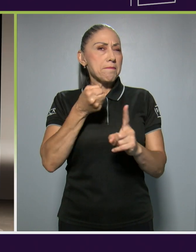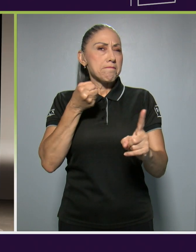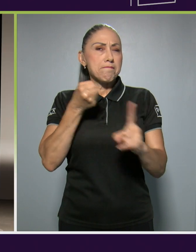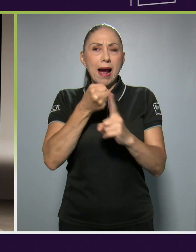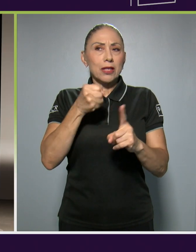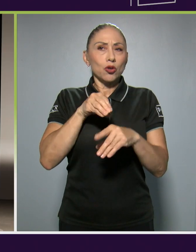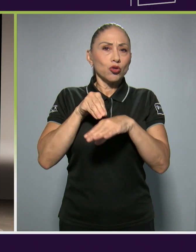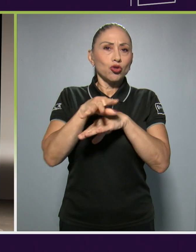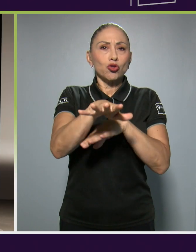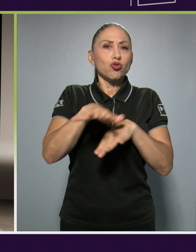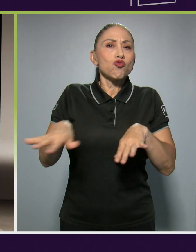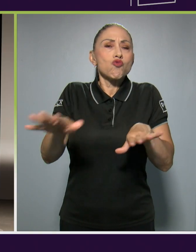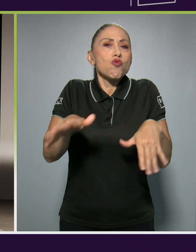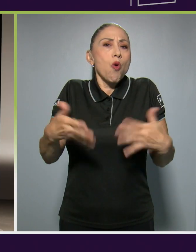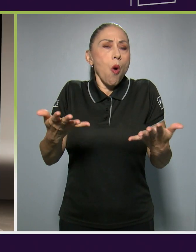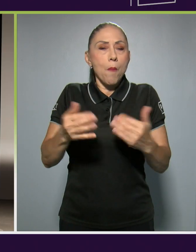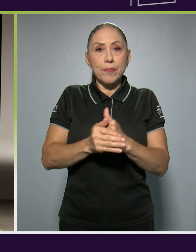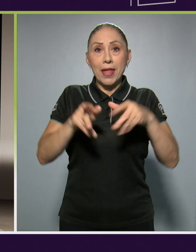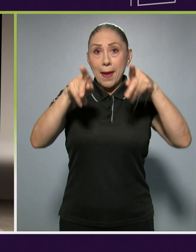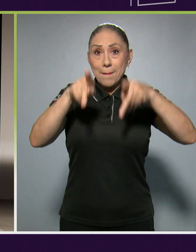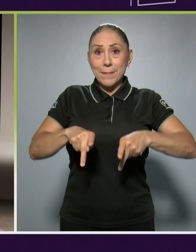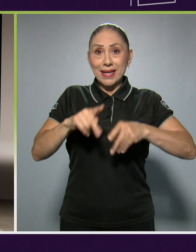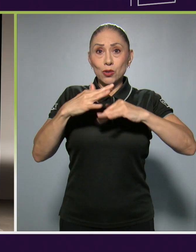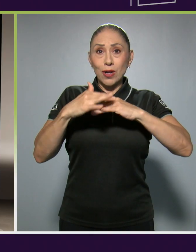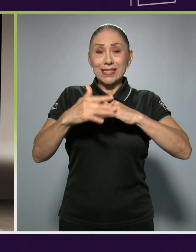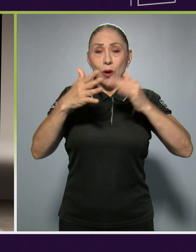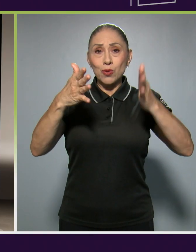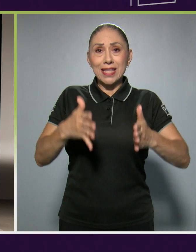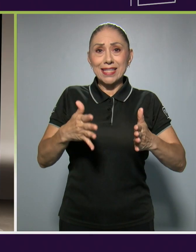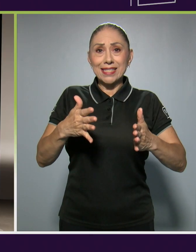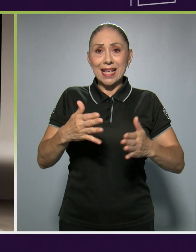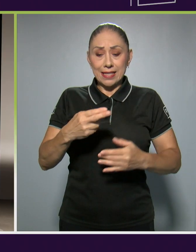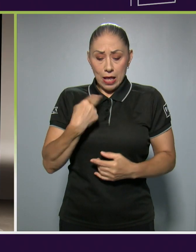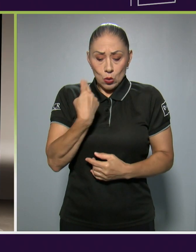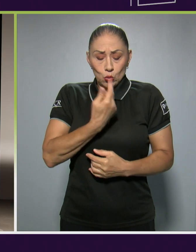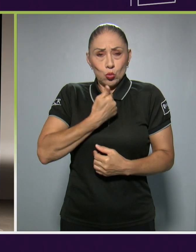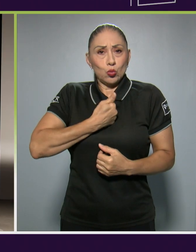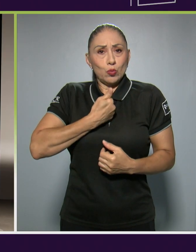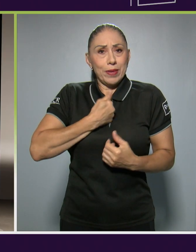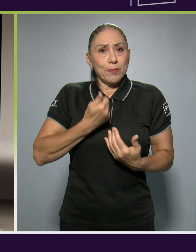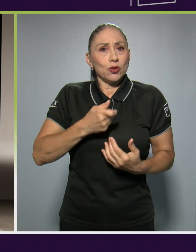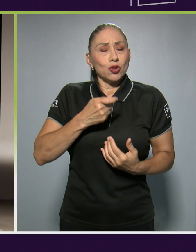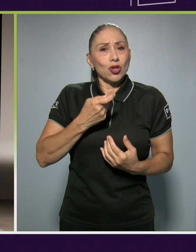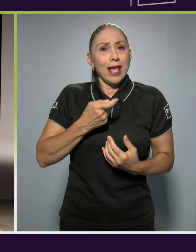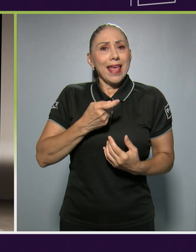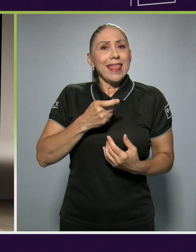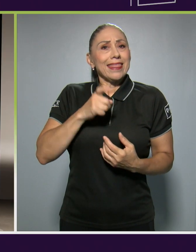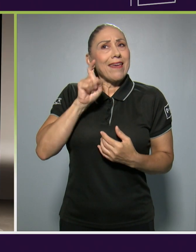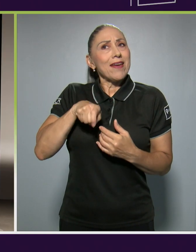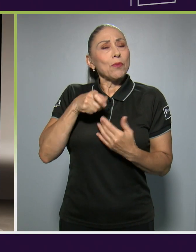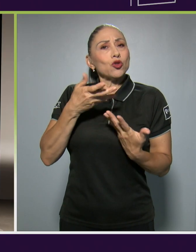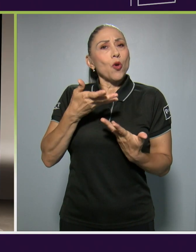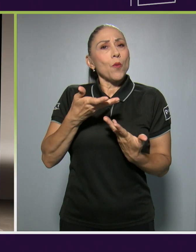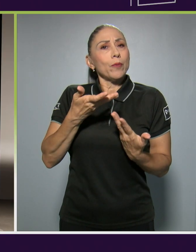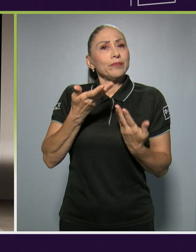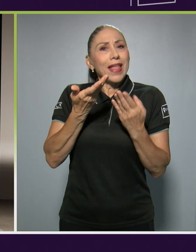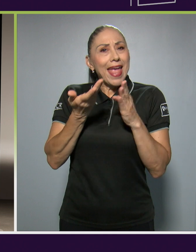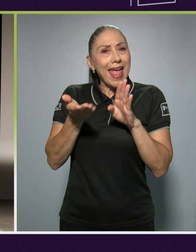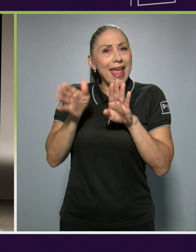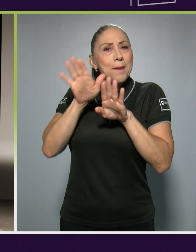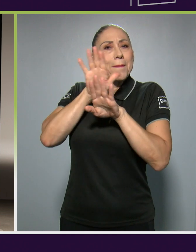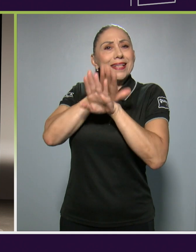podríamos mencionar que las personas autistas nos vemos inmersas a tener que enmascarar, o sea, ponernos una